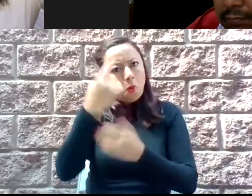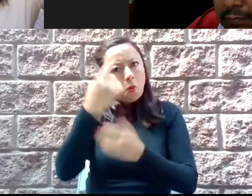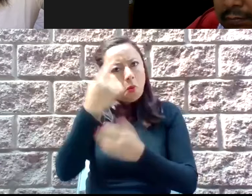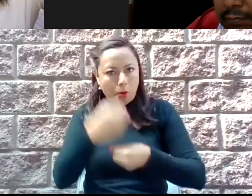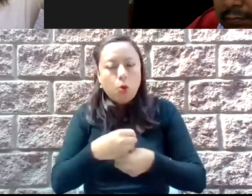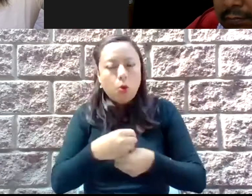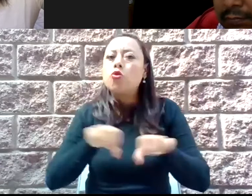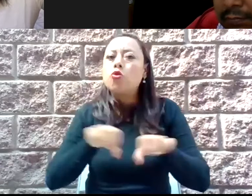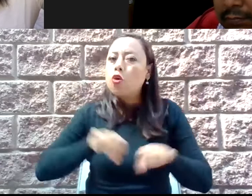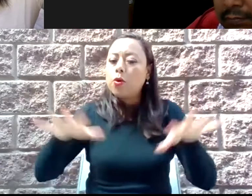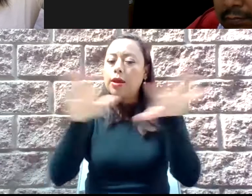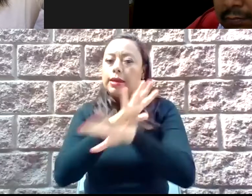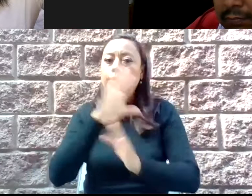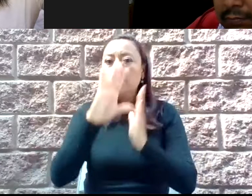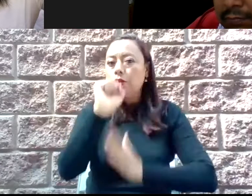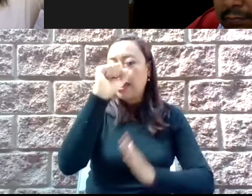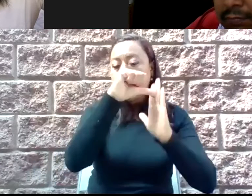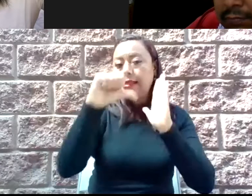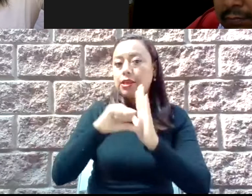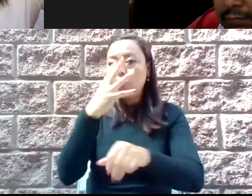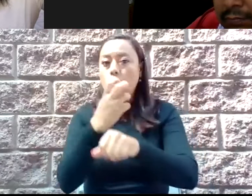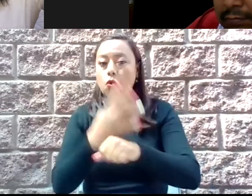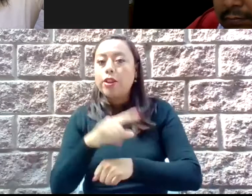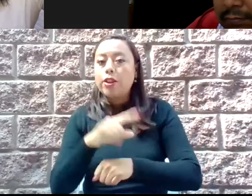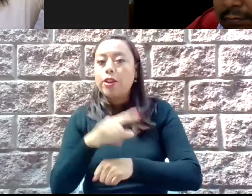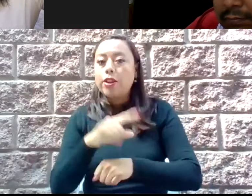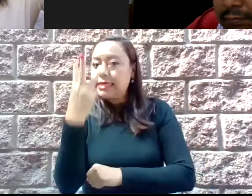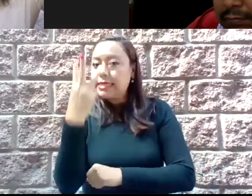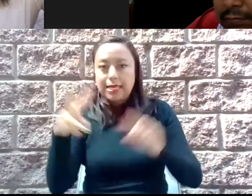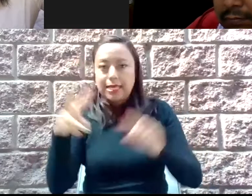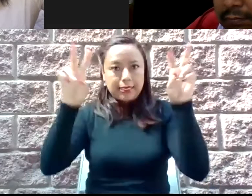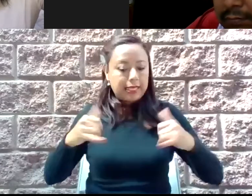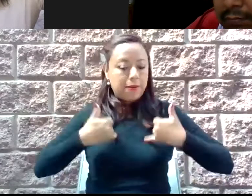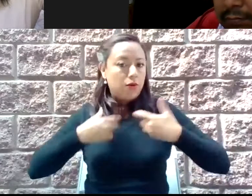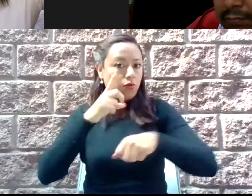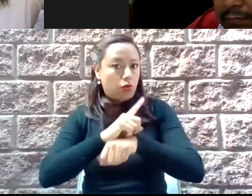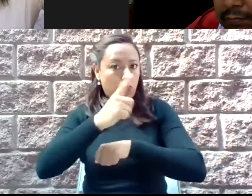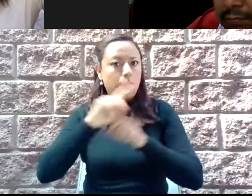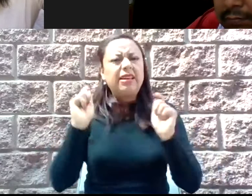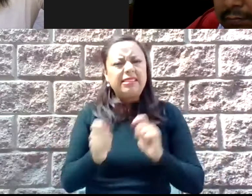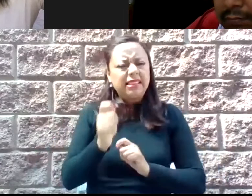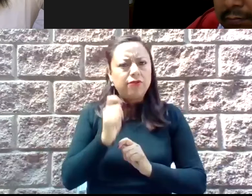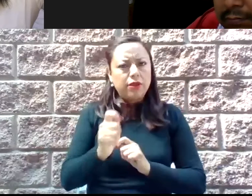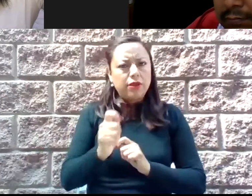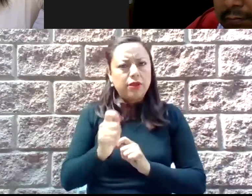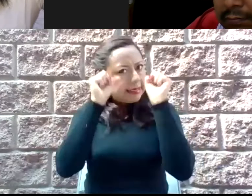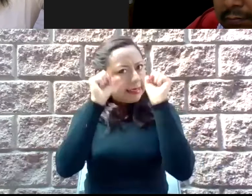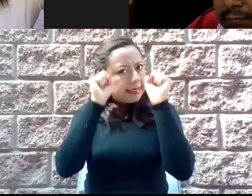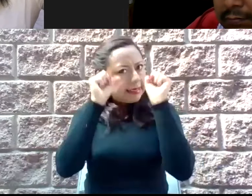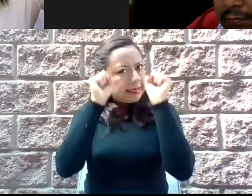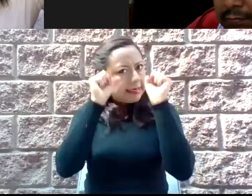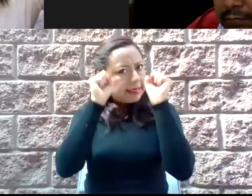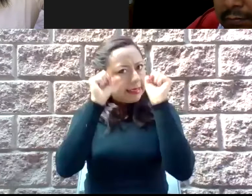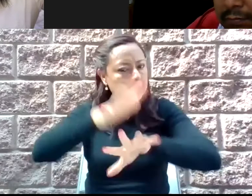constitucional del artículo 4º y 73º en materia de juventud en el sentido de garantizar un desarrollo integral de las y los jóvenes